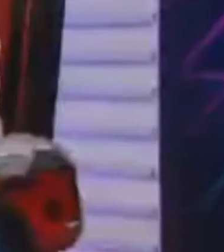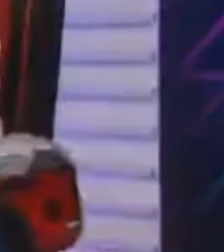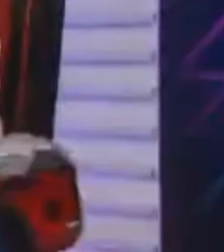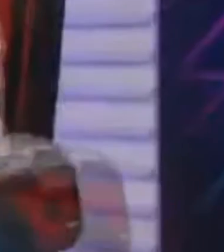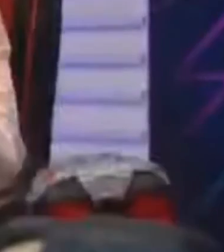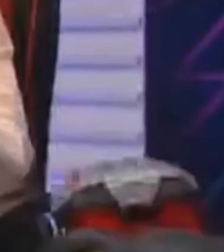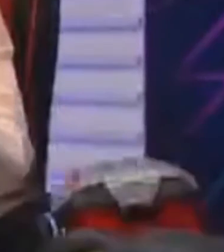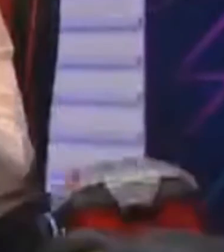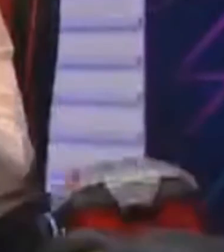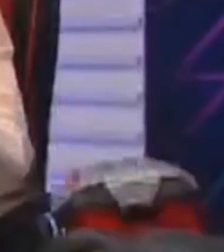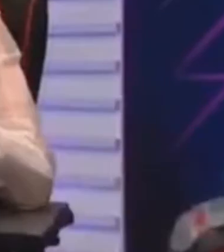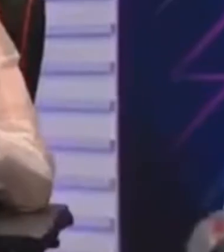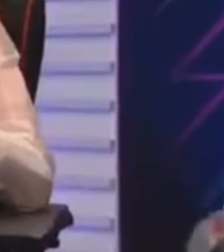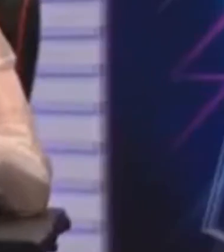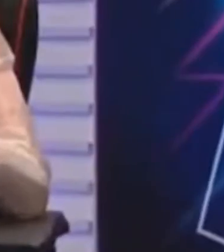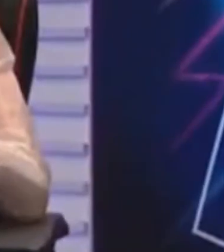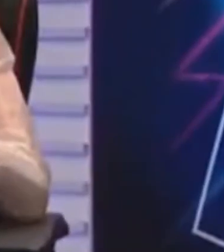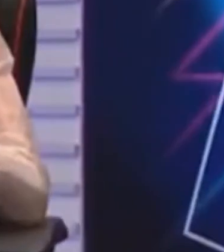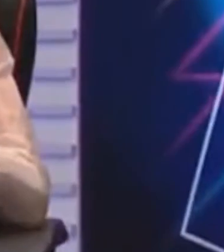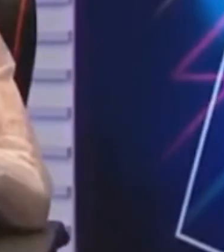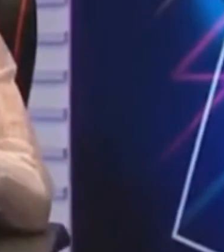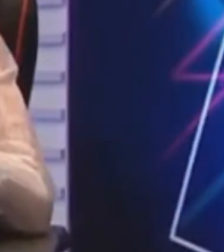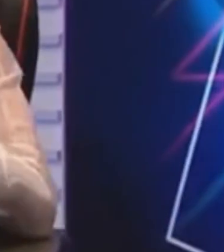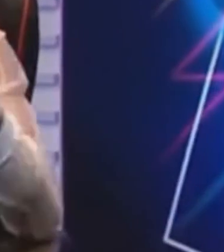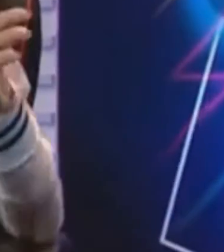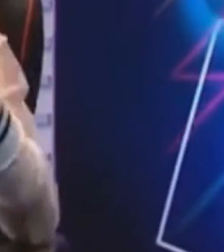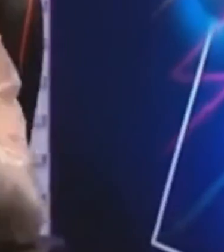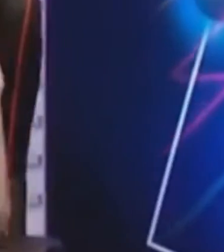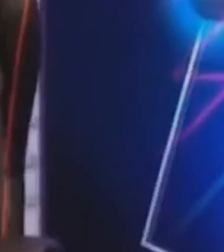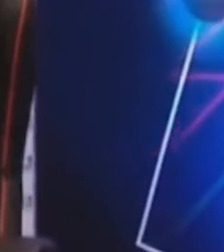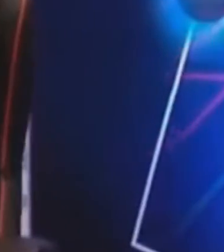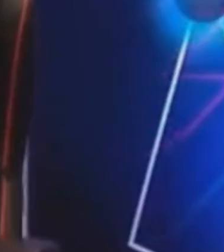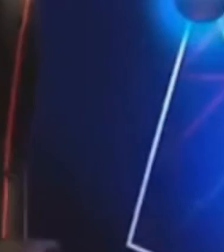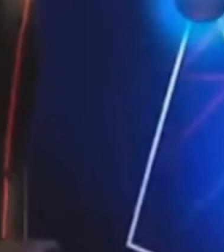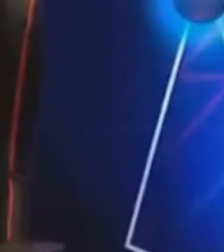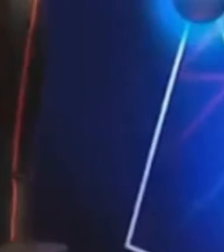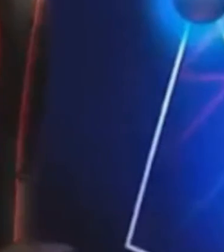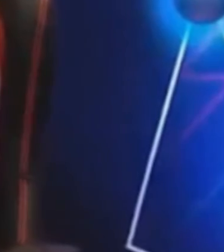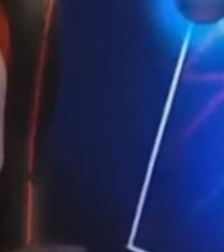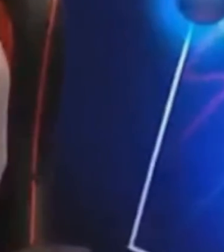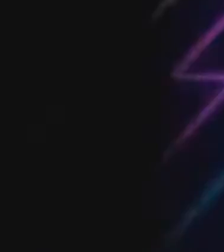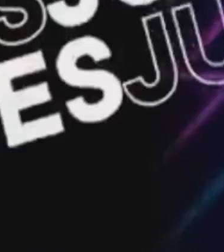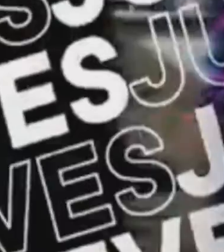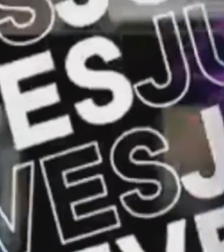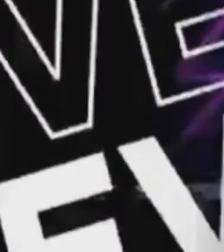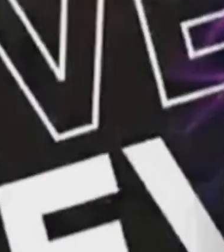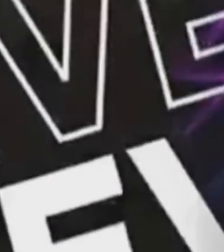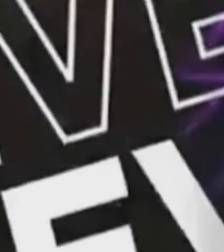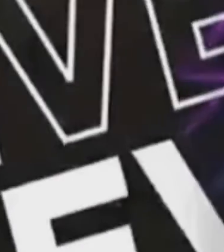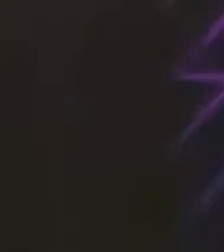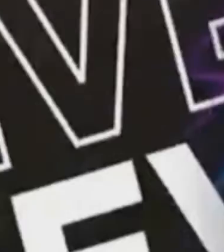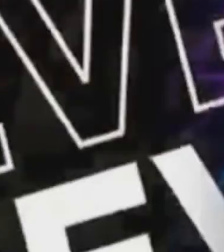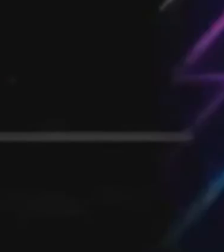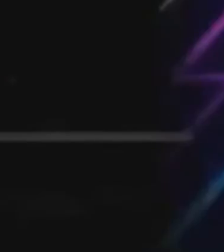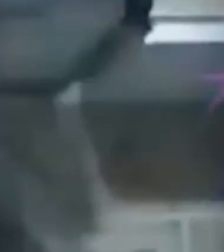Algunas artes se encontraron con la tecnología para resistir la pandemia y otras que ya lo utilizaban se repotenciaron. Este jueves